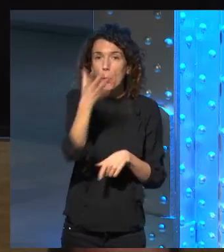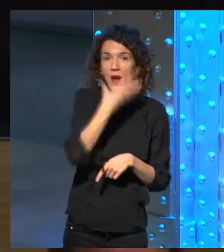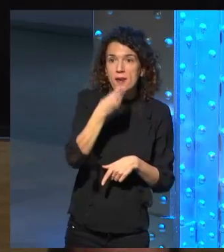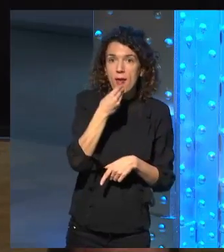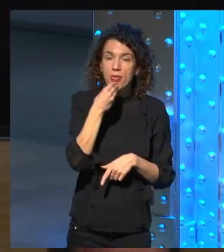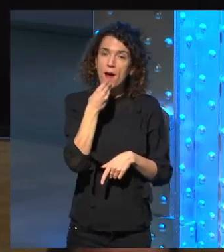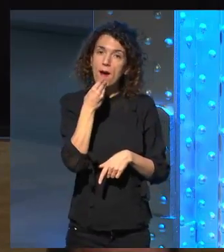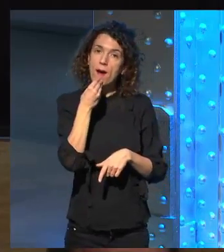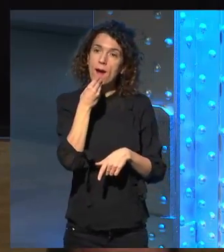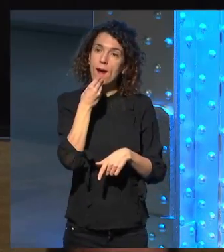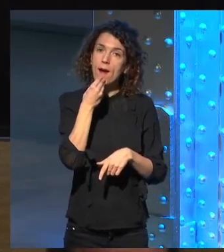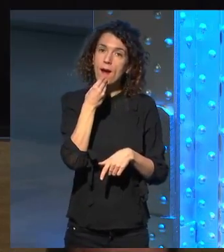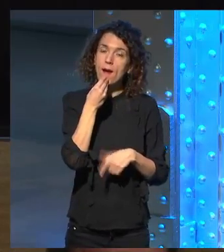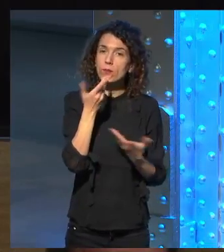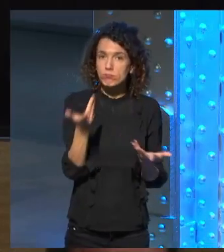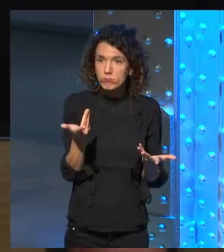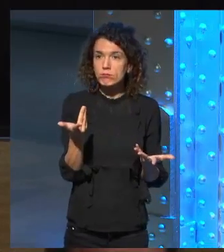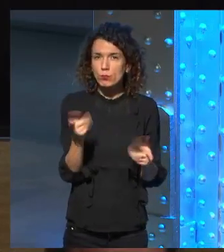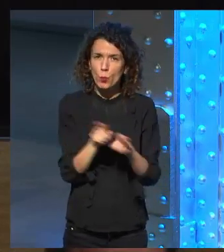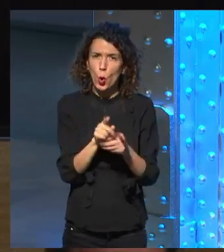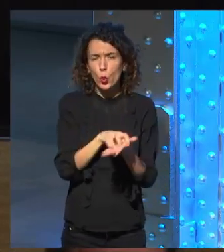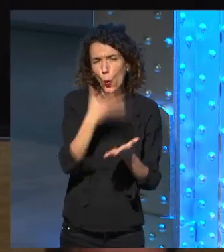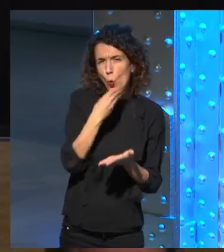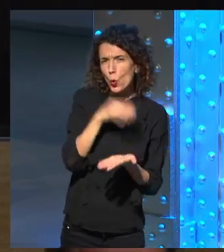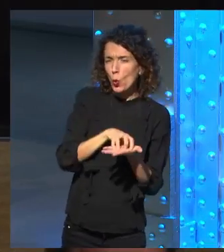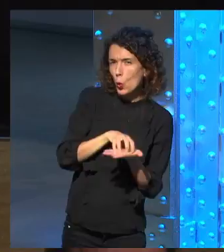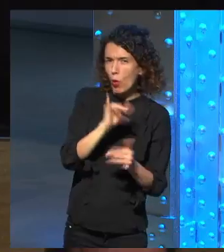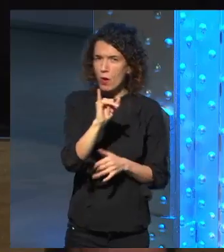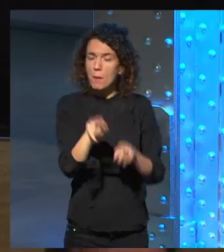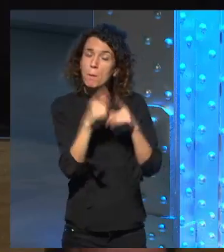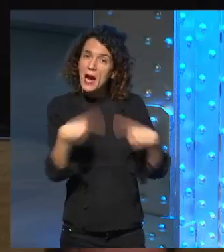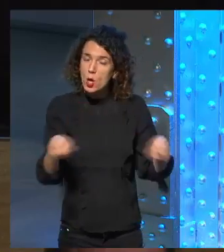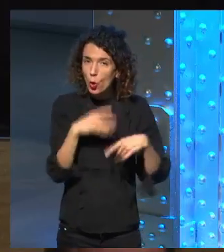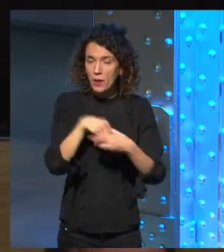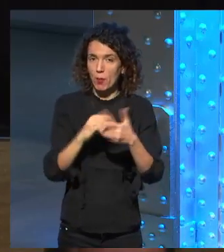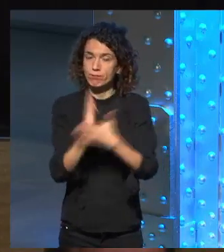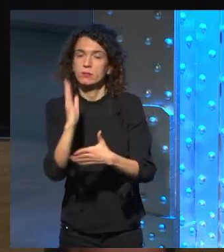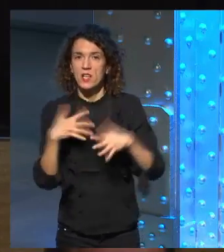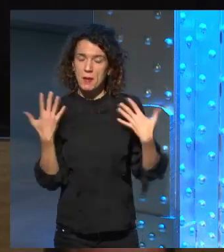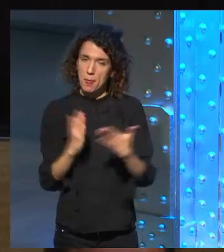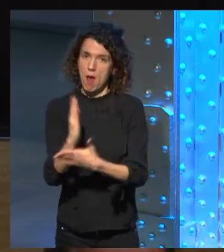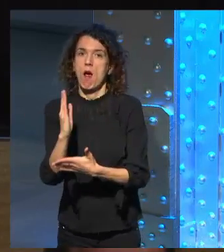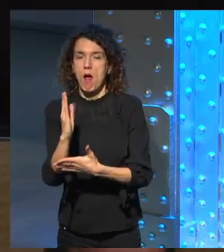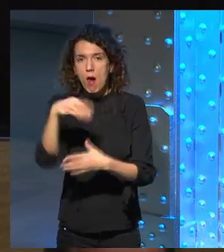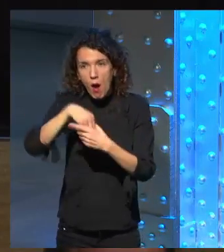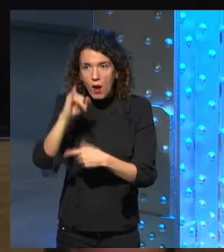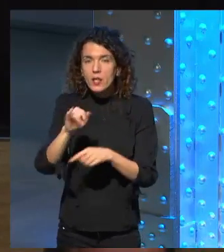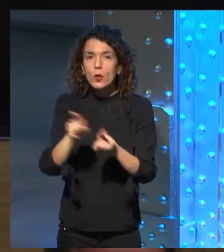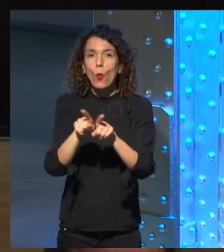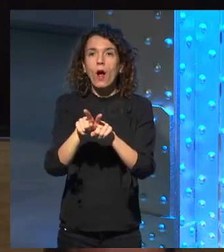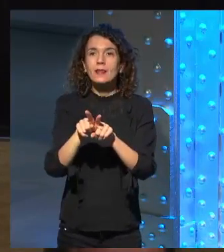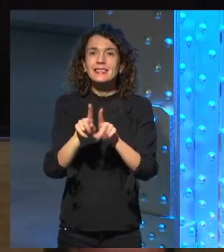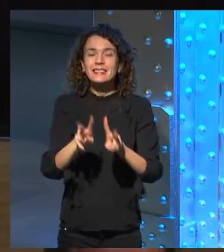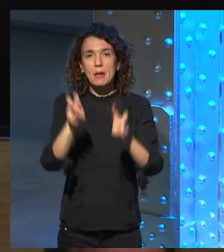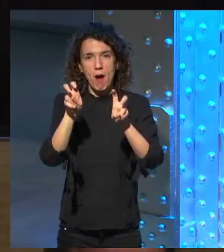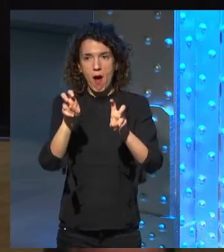belleza, que es dudosa esa belleza, ¿no? La belleza de la melodía, pero de repente aparece